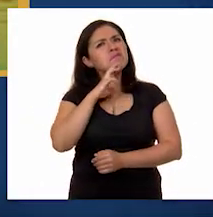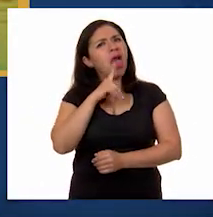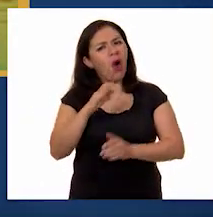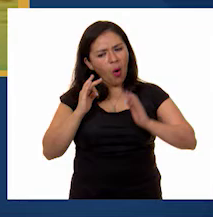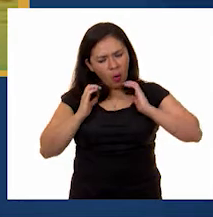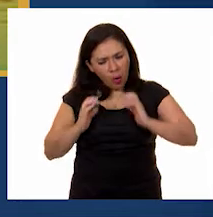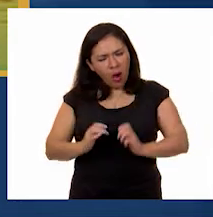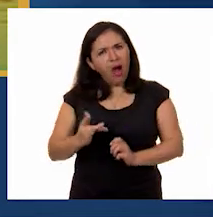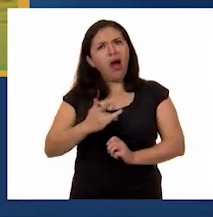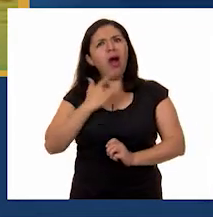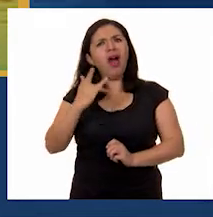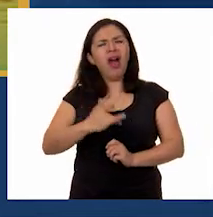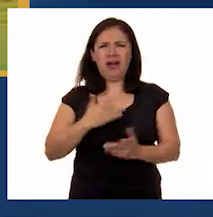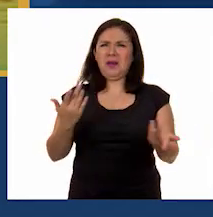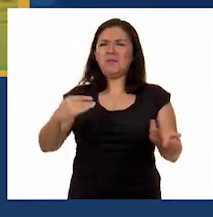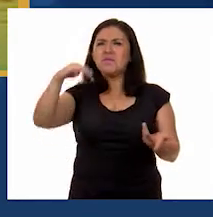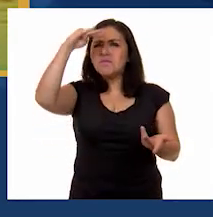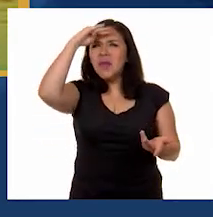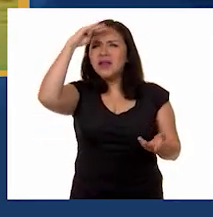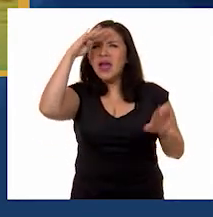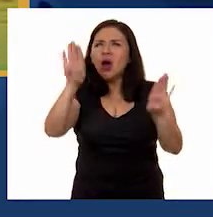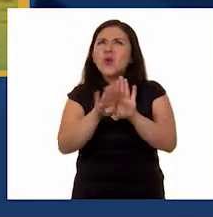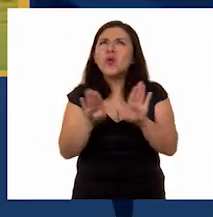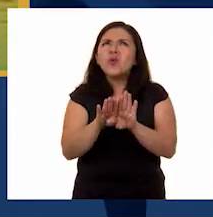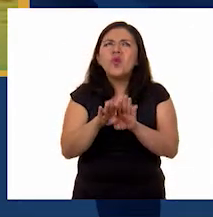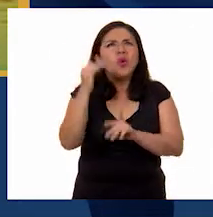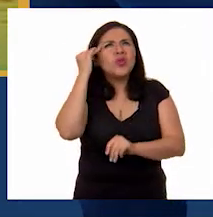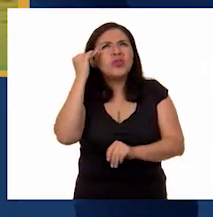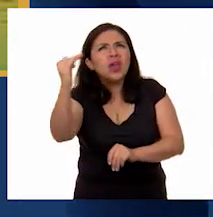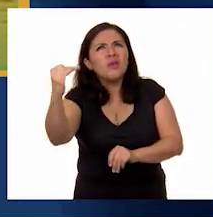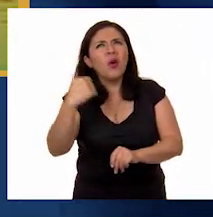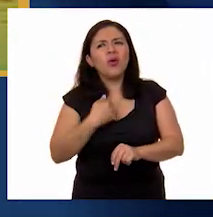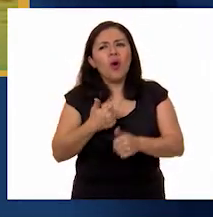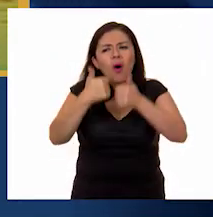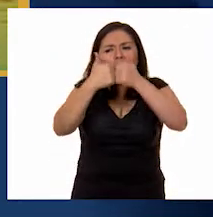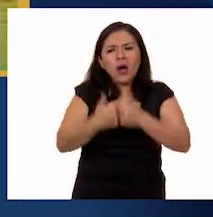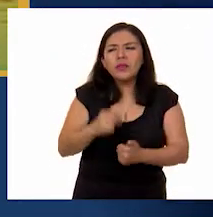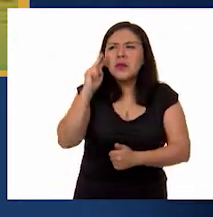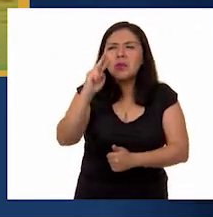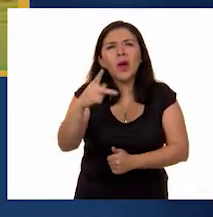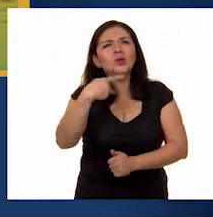y pensaba entre tanto en el tiempo justo que había pasado sin ver a su